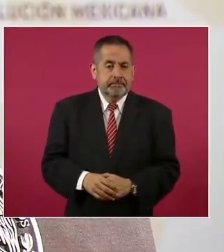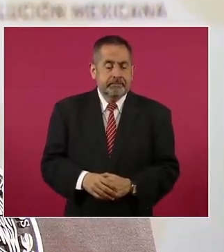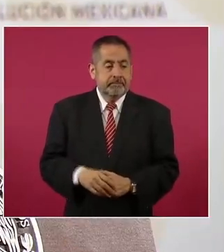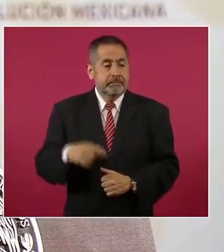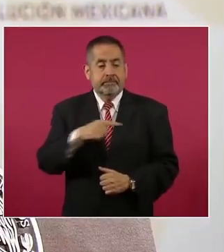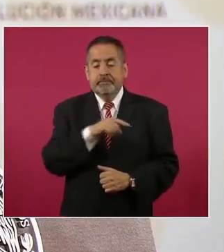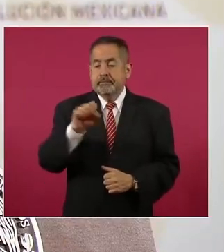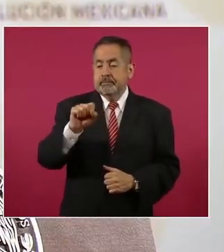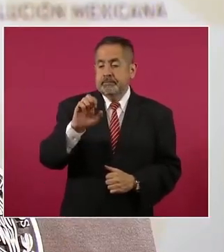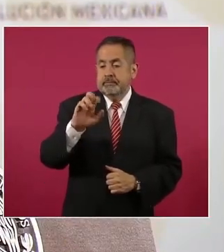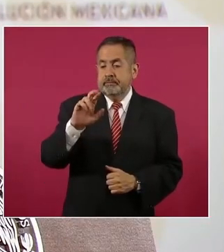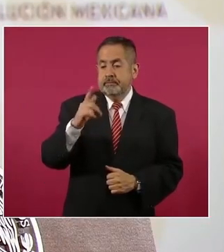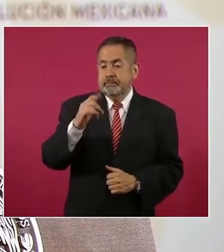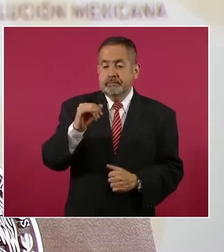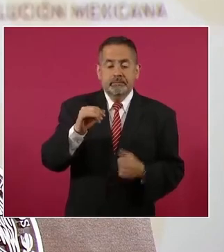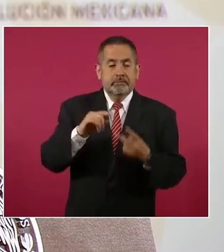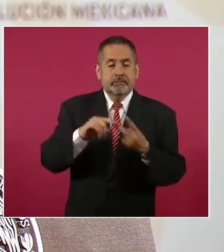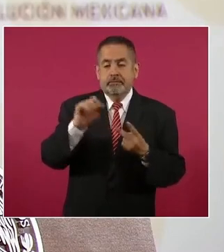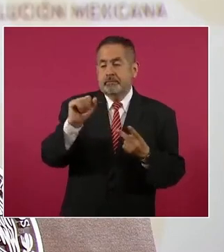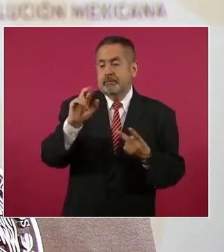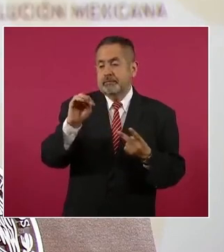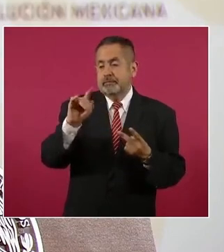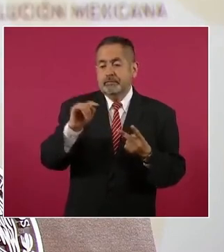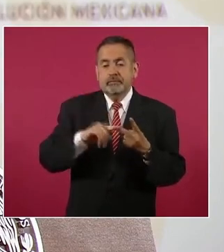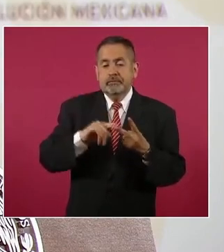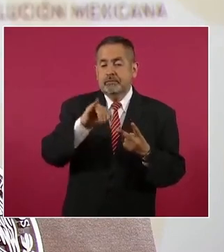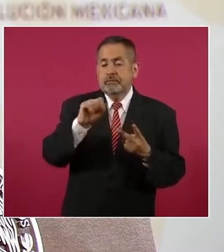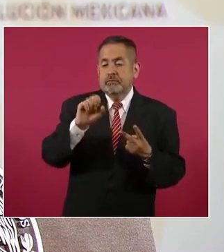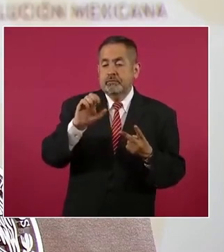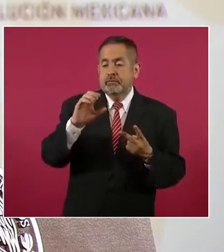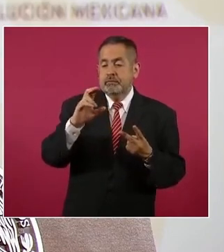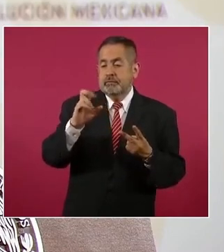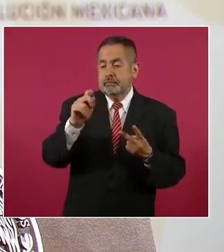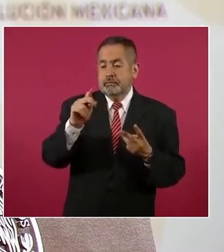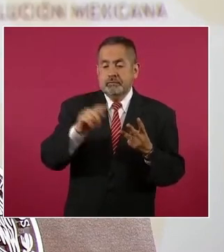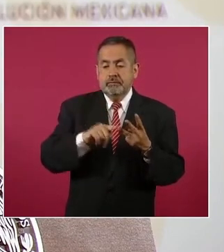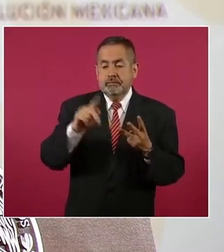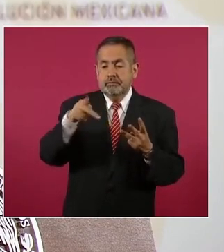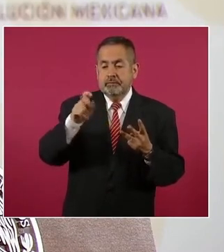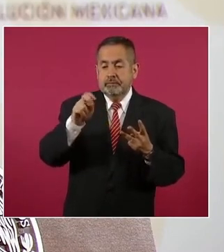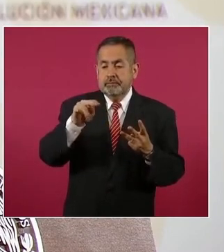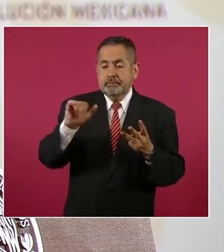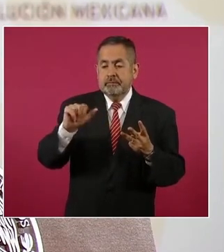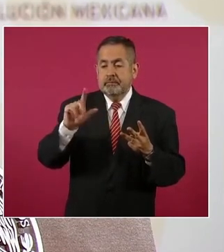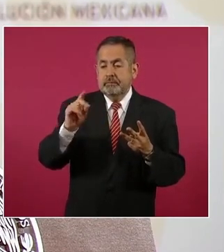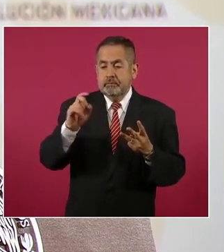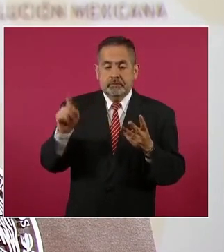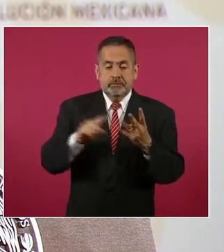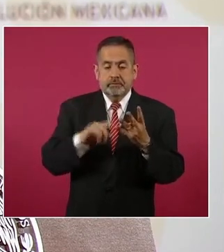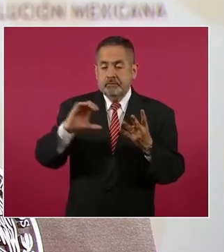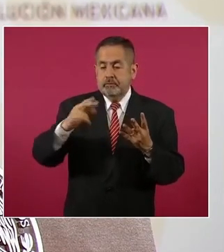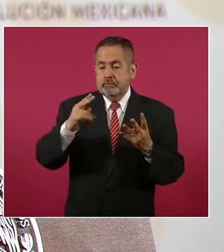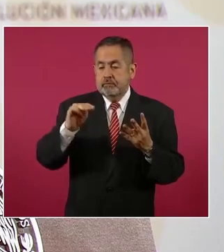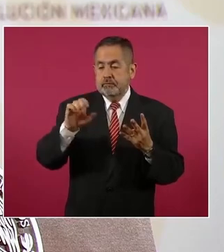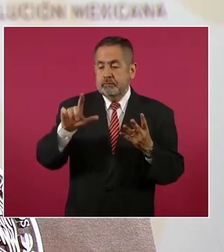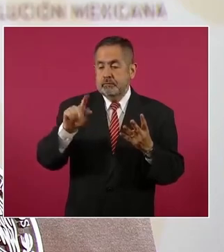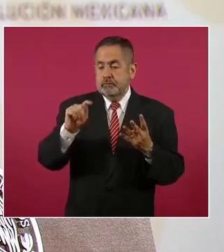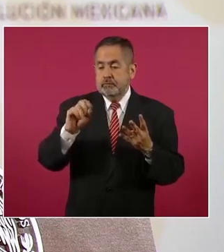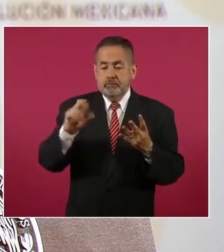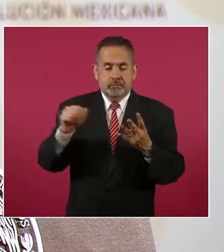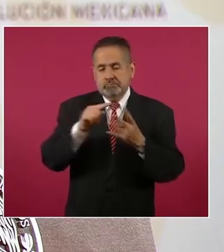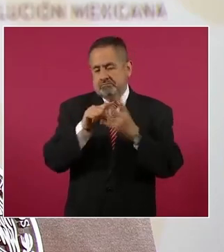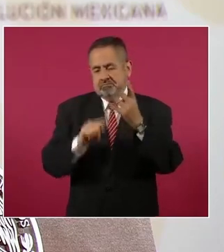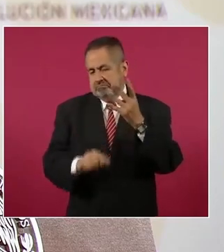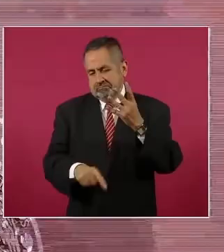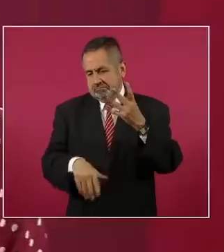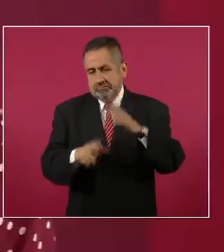Sarmiento, José Antonio Crespo, Kenia López Rabadán, Chumel Torres, entre